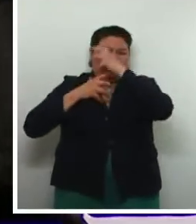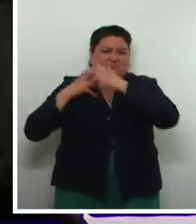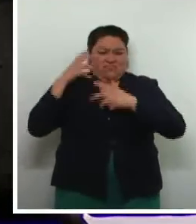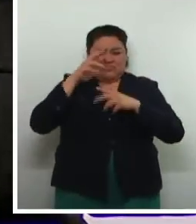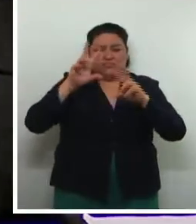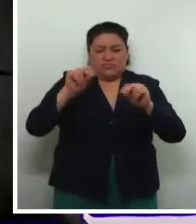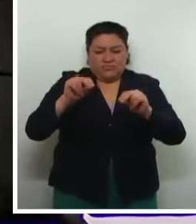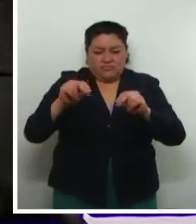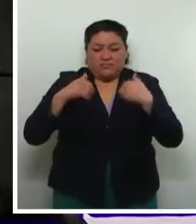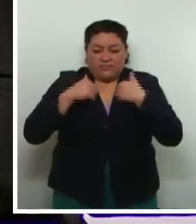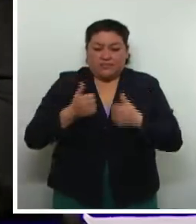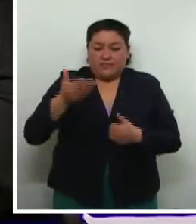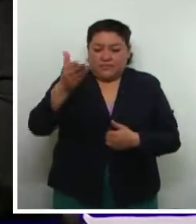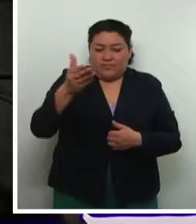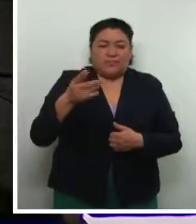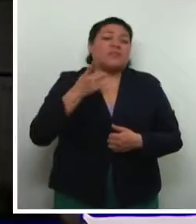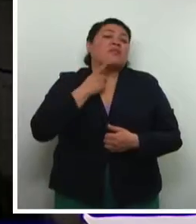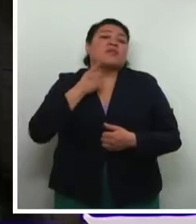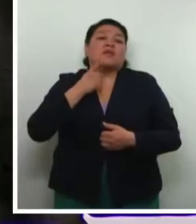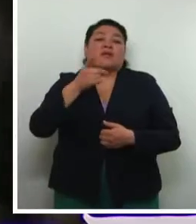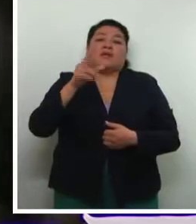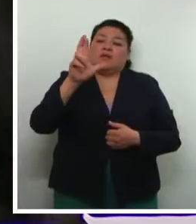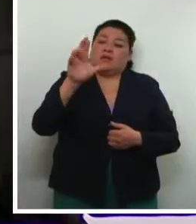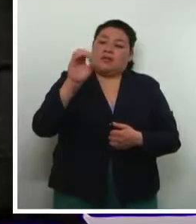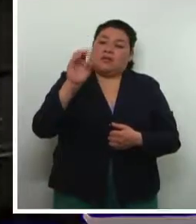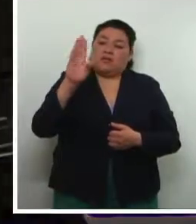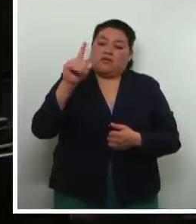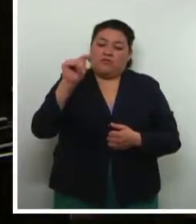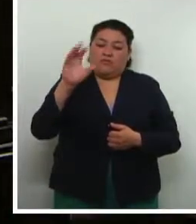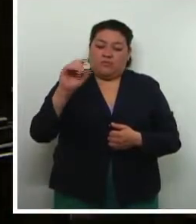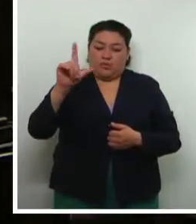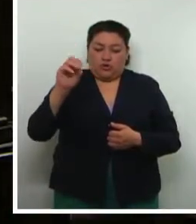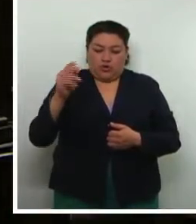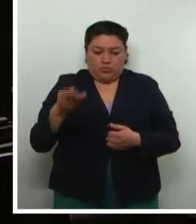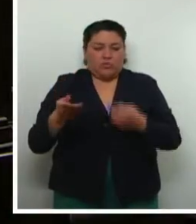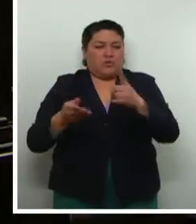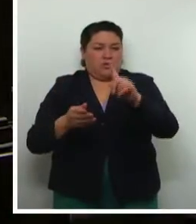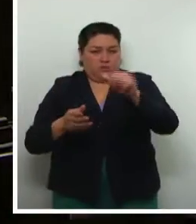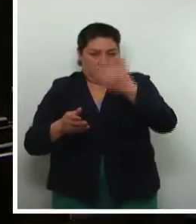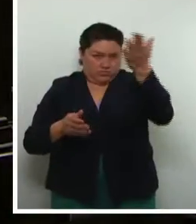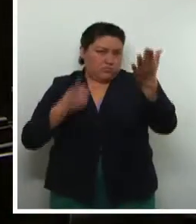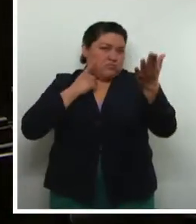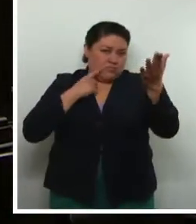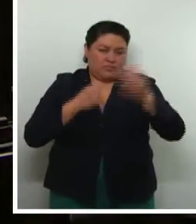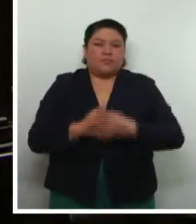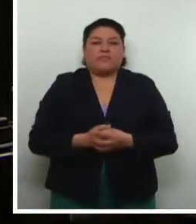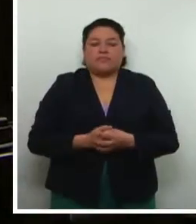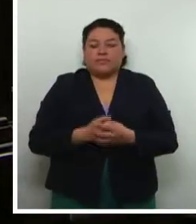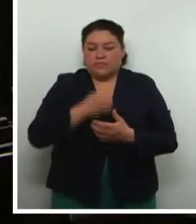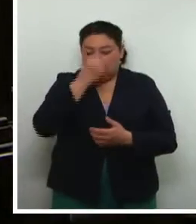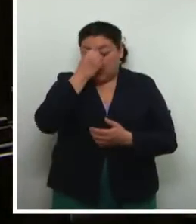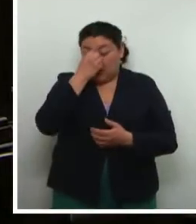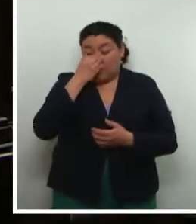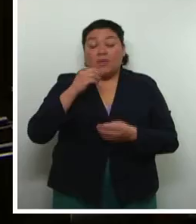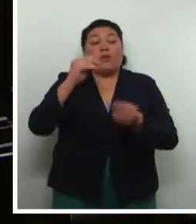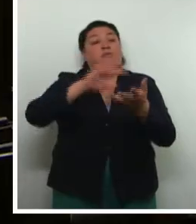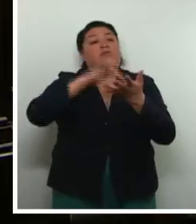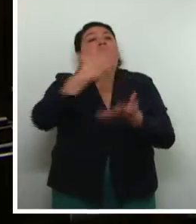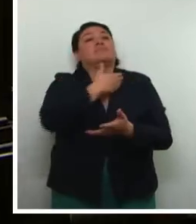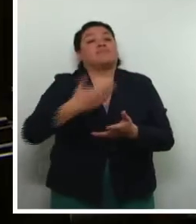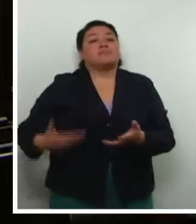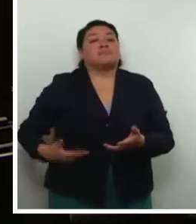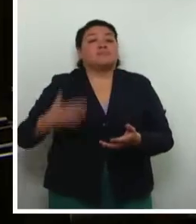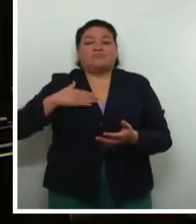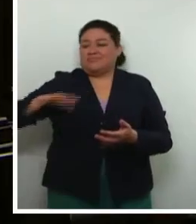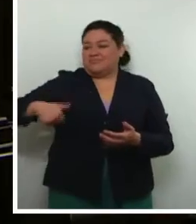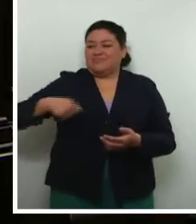Tiene primero la palabra el diputado Roberto López y luego el diputado. Gracias, presidente. El diputado que